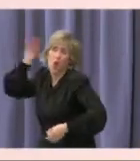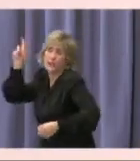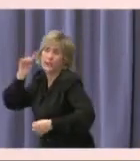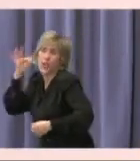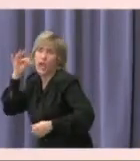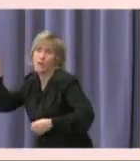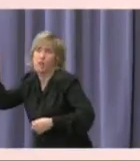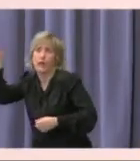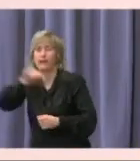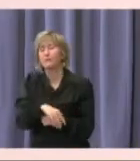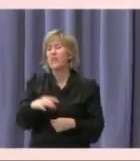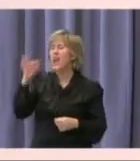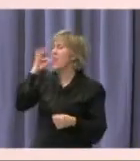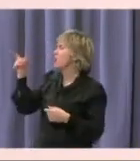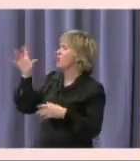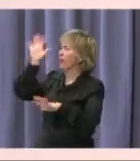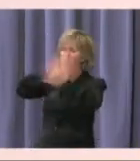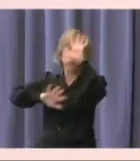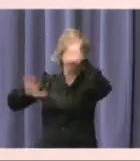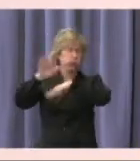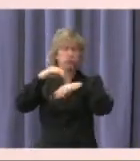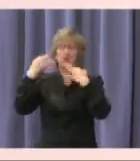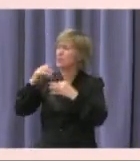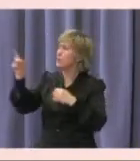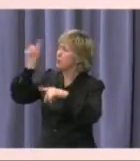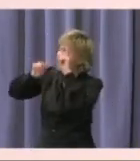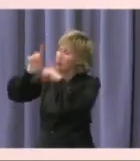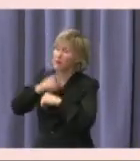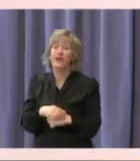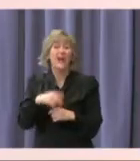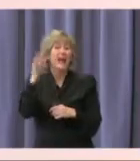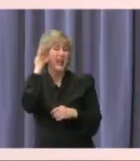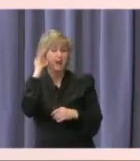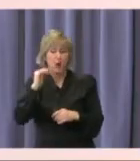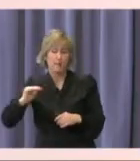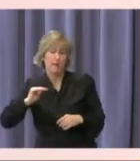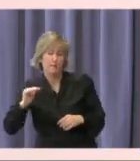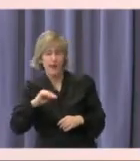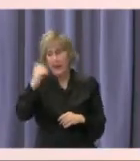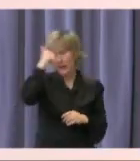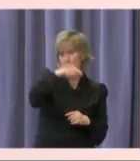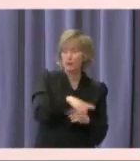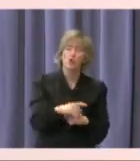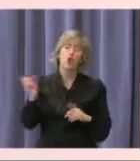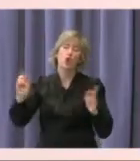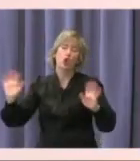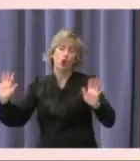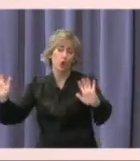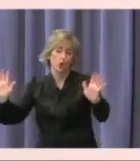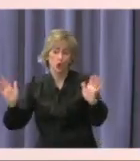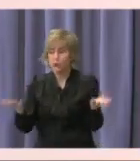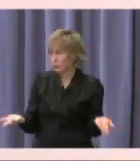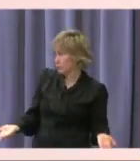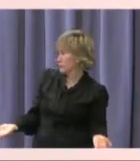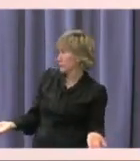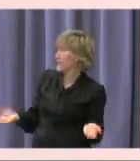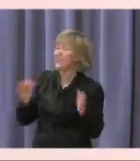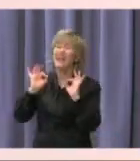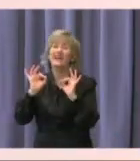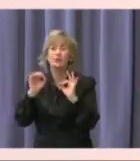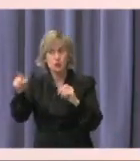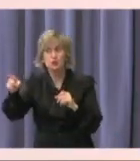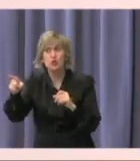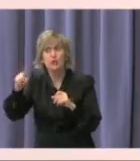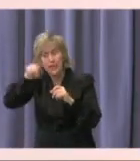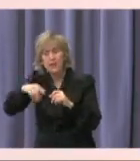las mujeres son más complicadas que el hombre, o las mujeres son más malas que el hombre. No, no, no, es que las mujeres... Que yo... Pero ¿qué te lo dicen las propias mujeres también? Es